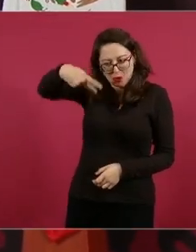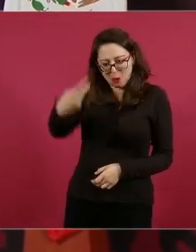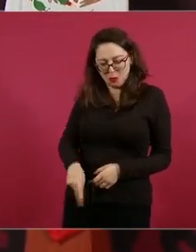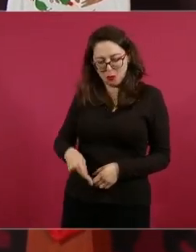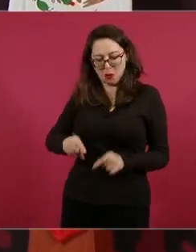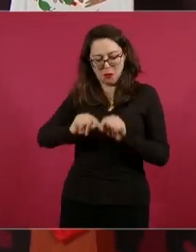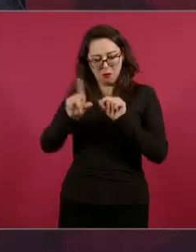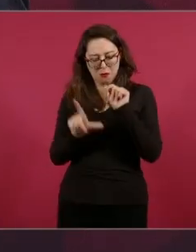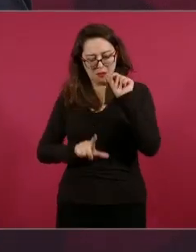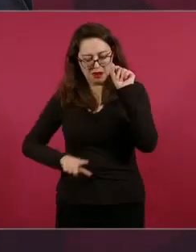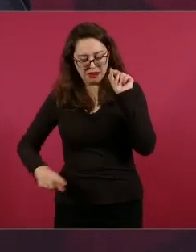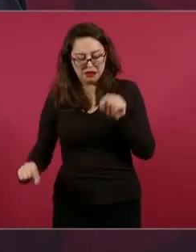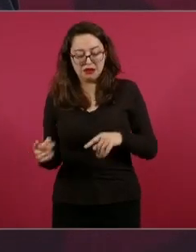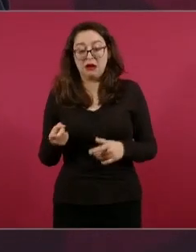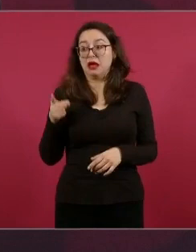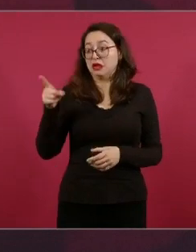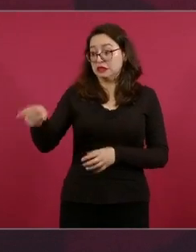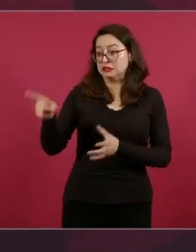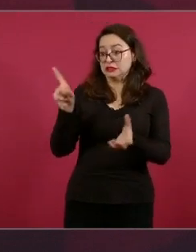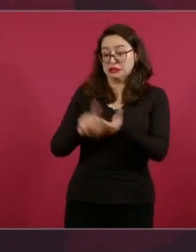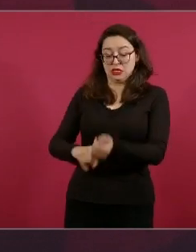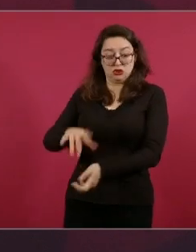pertenecieran a la oligarquía,